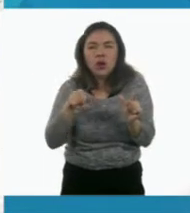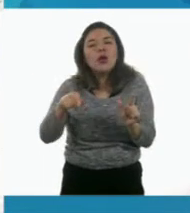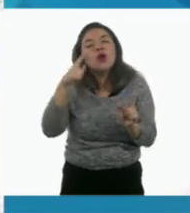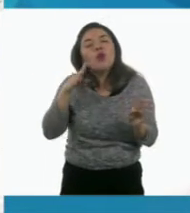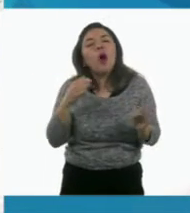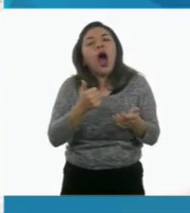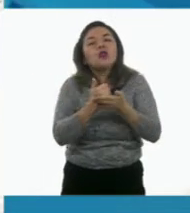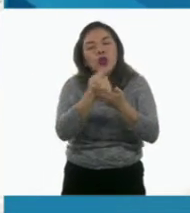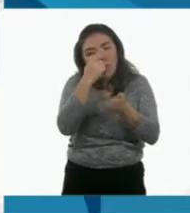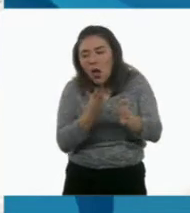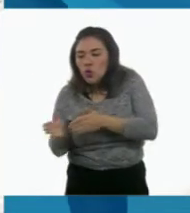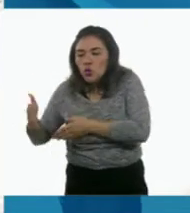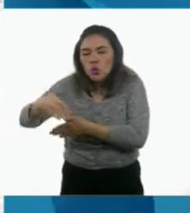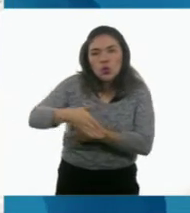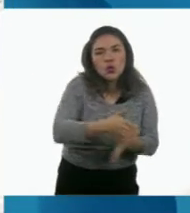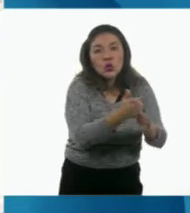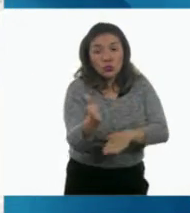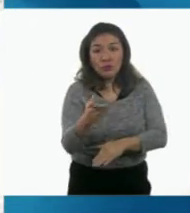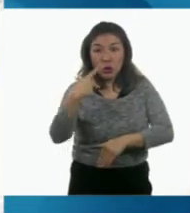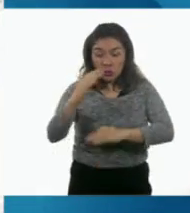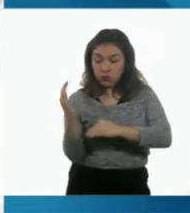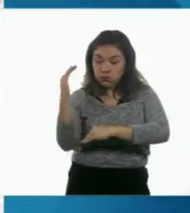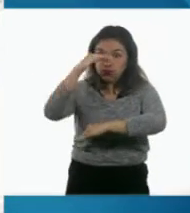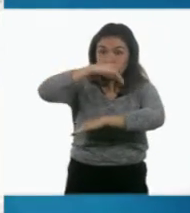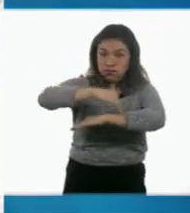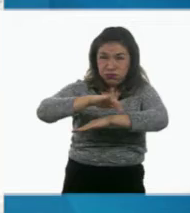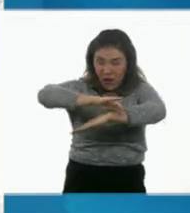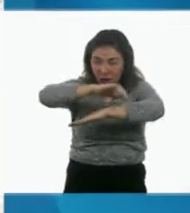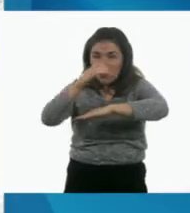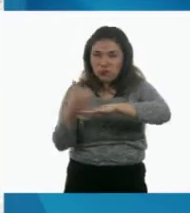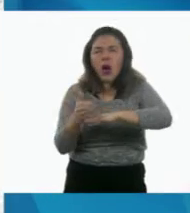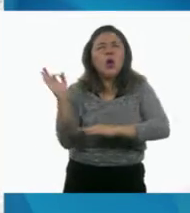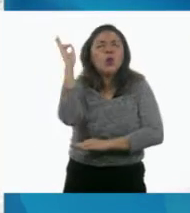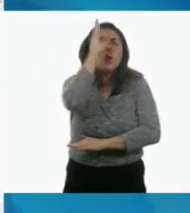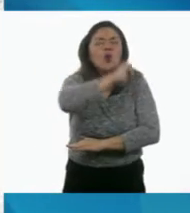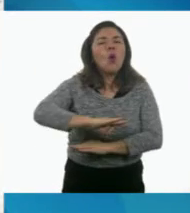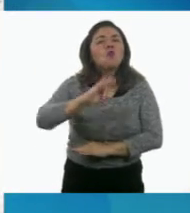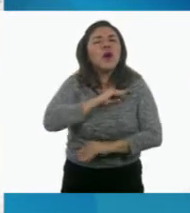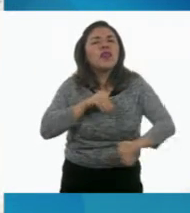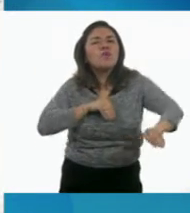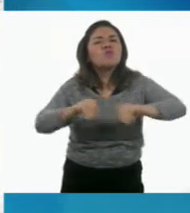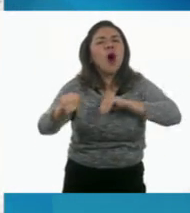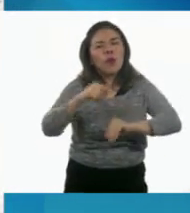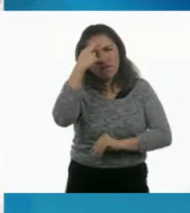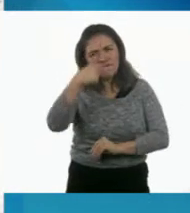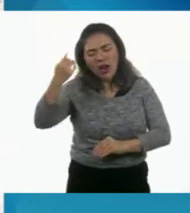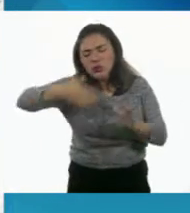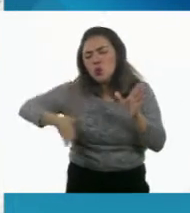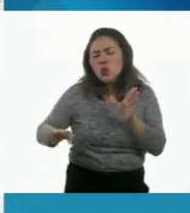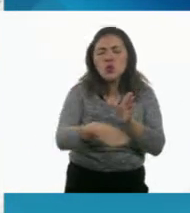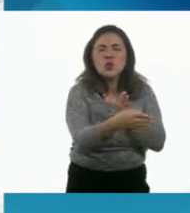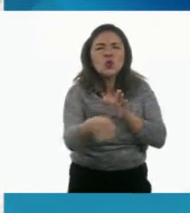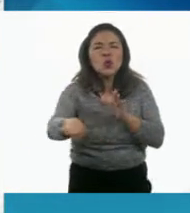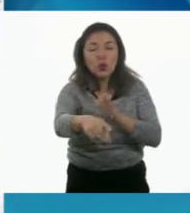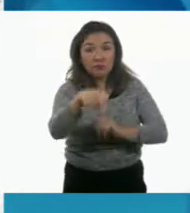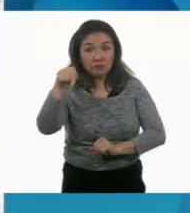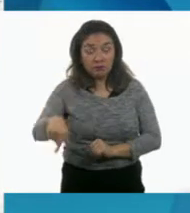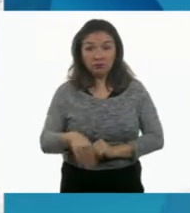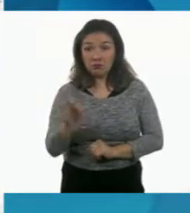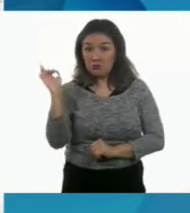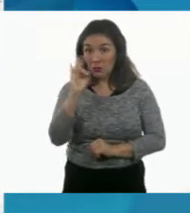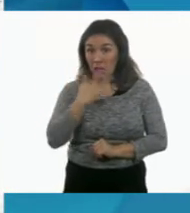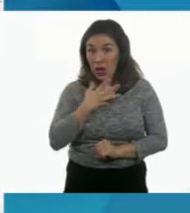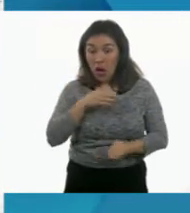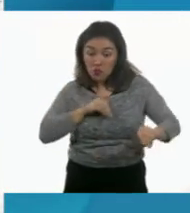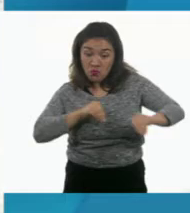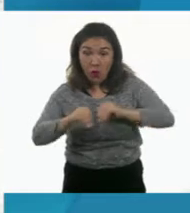timón. Tiene un caparazón ligero y estilizado que le permite moverse con facilidad bajo el agua. Si está